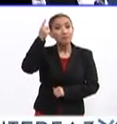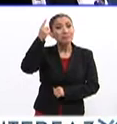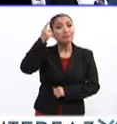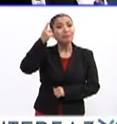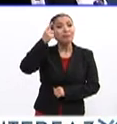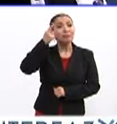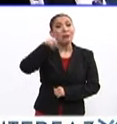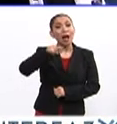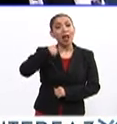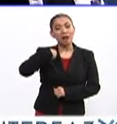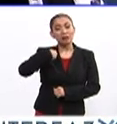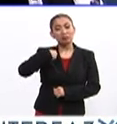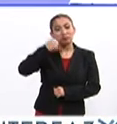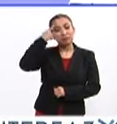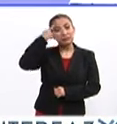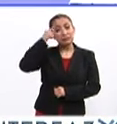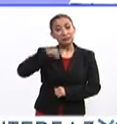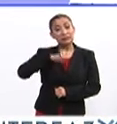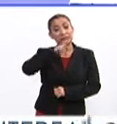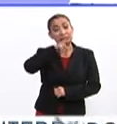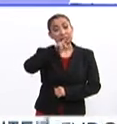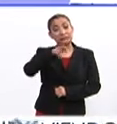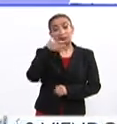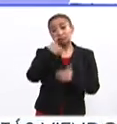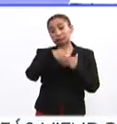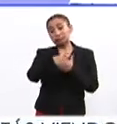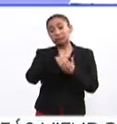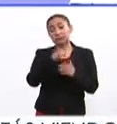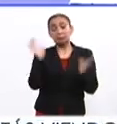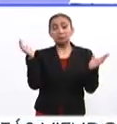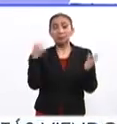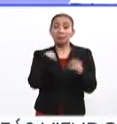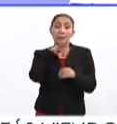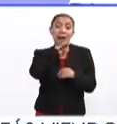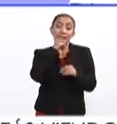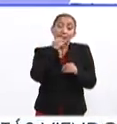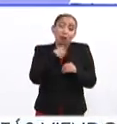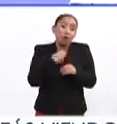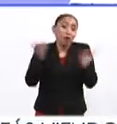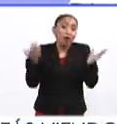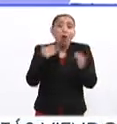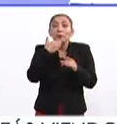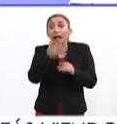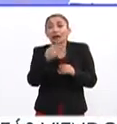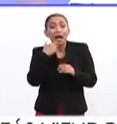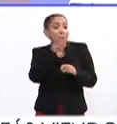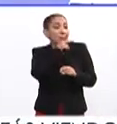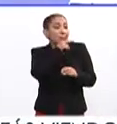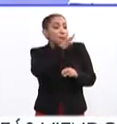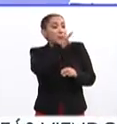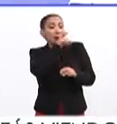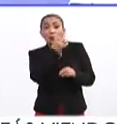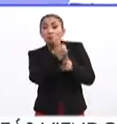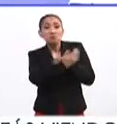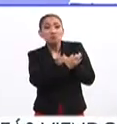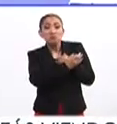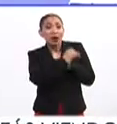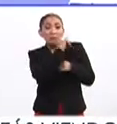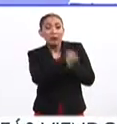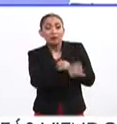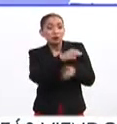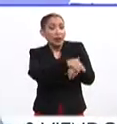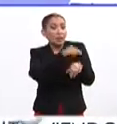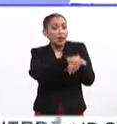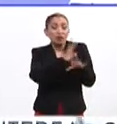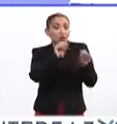a tomar las consecuencias inmediatas de tus actos, ¿no? O sea, ya no está papá, ya no está mamá. Ya no están